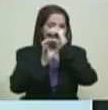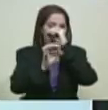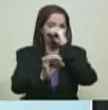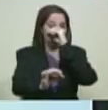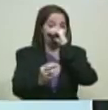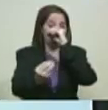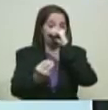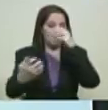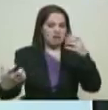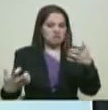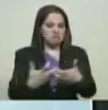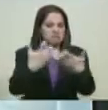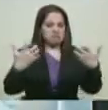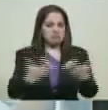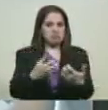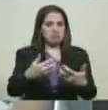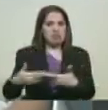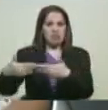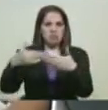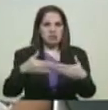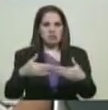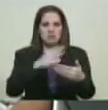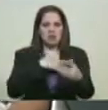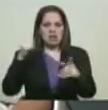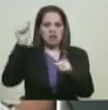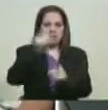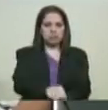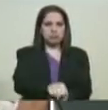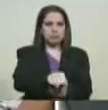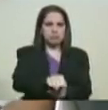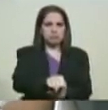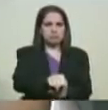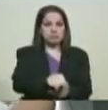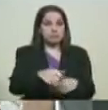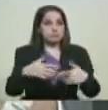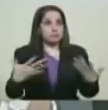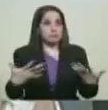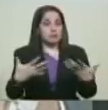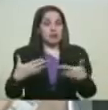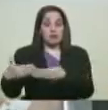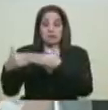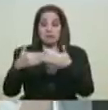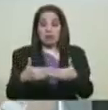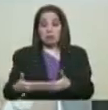agresión imperial de los Estados Unidos. Venezuela se ha convertido en la obsesión